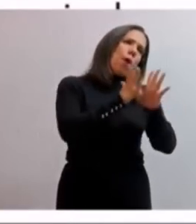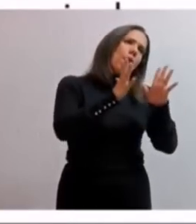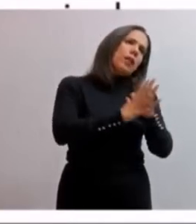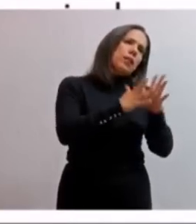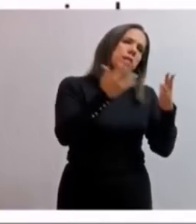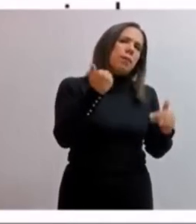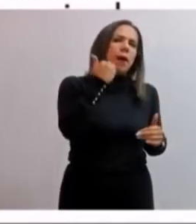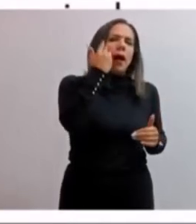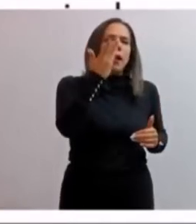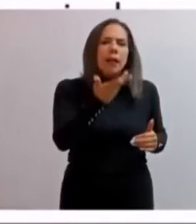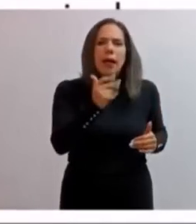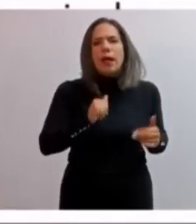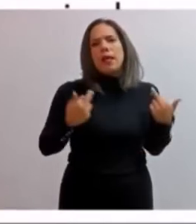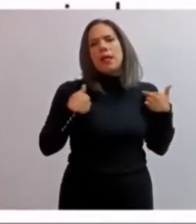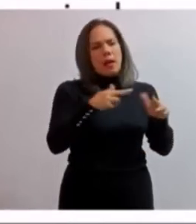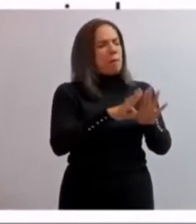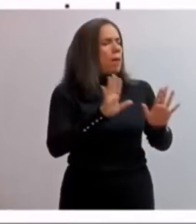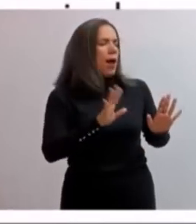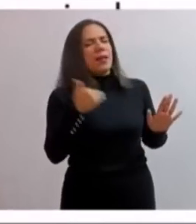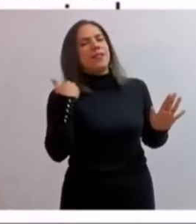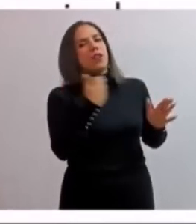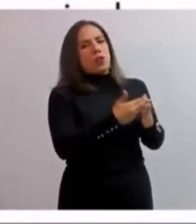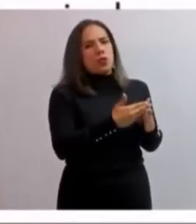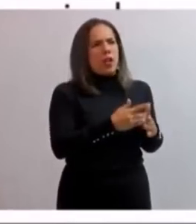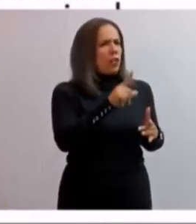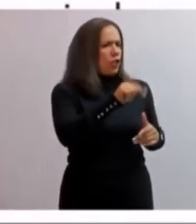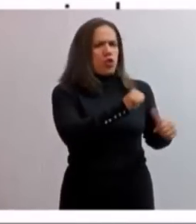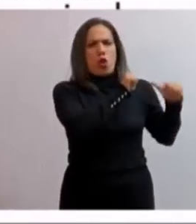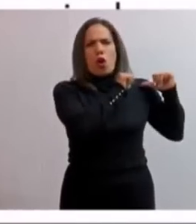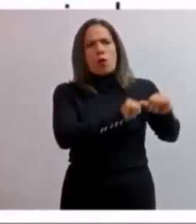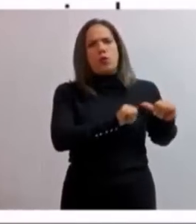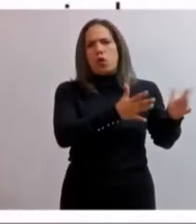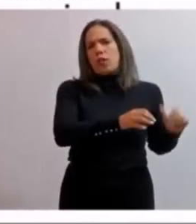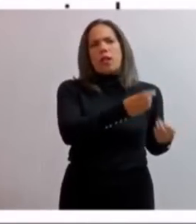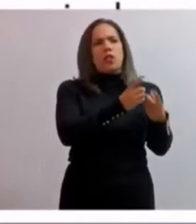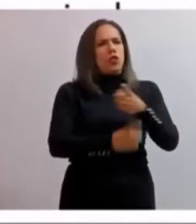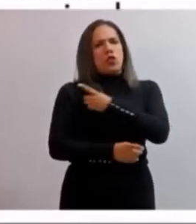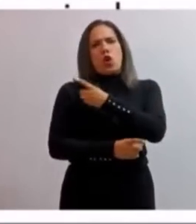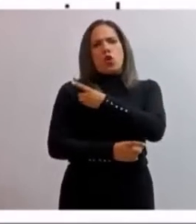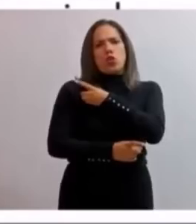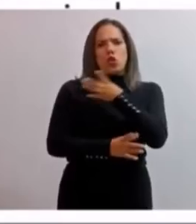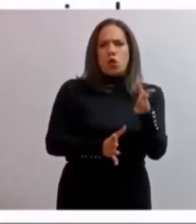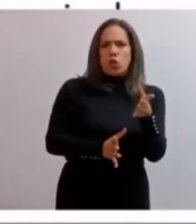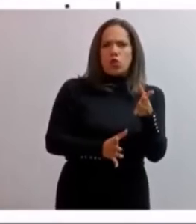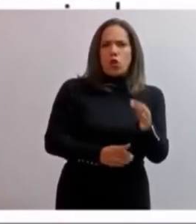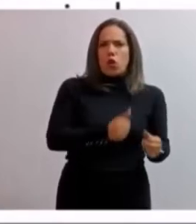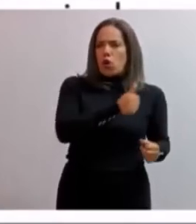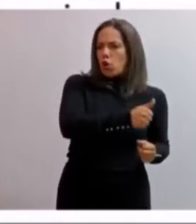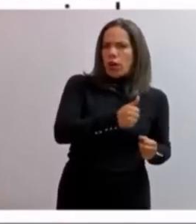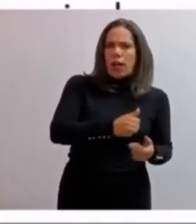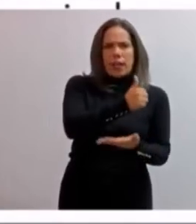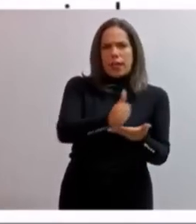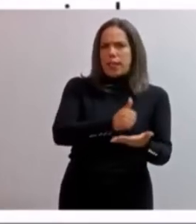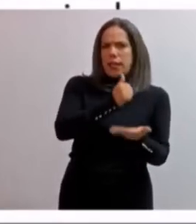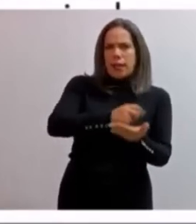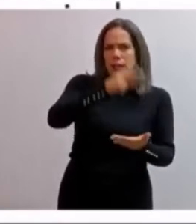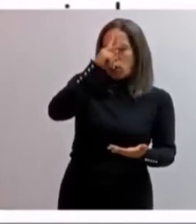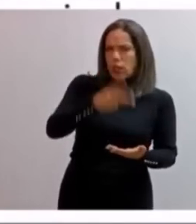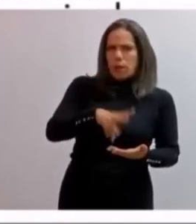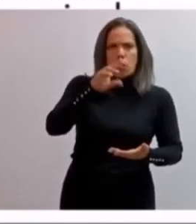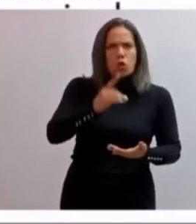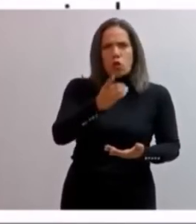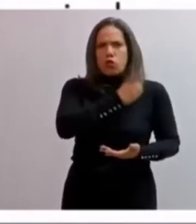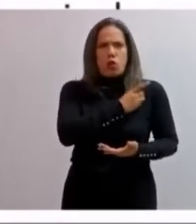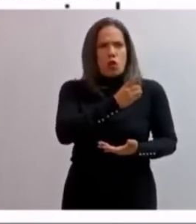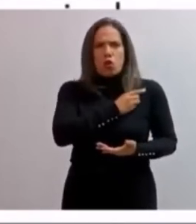participar, queremos que no sea la autoridad de la Ciudad de México la que fije el plan de estudios de lo que se tiene que